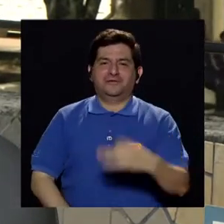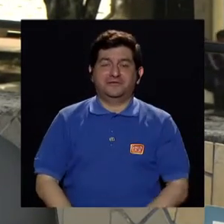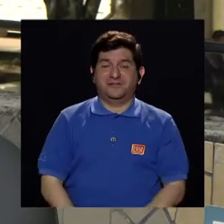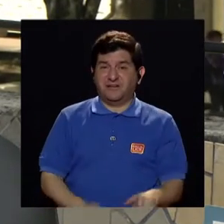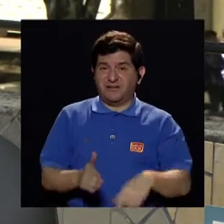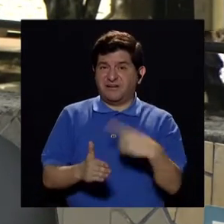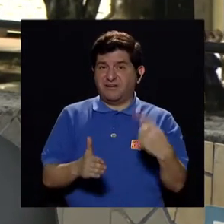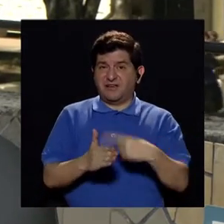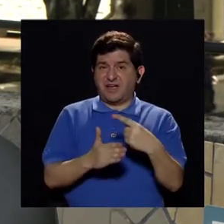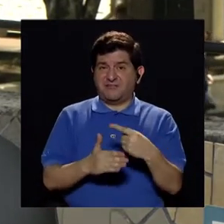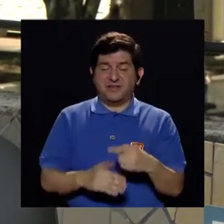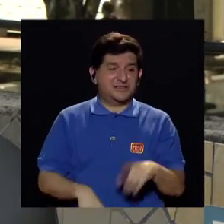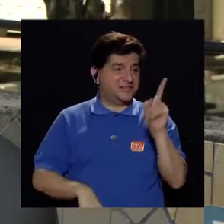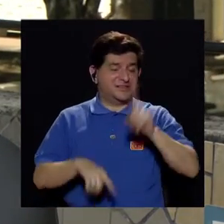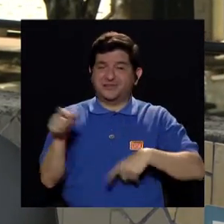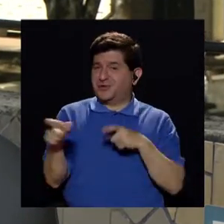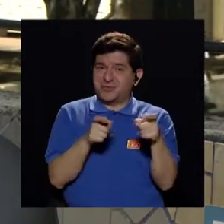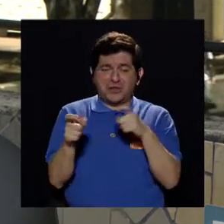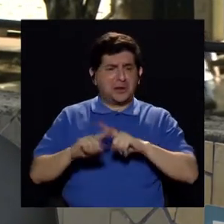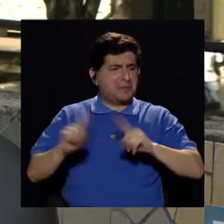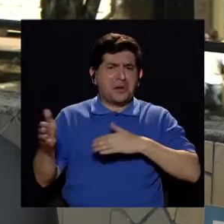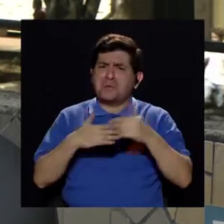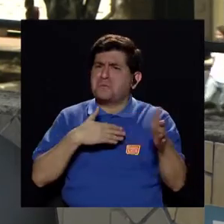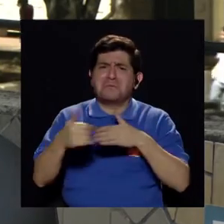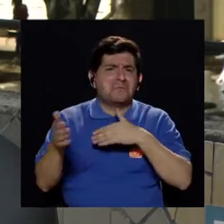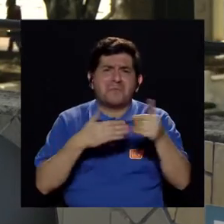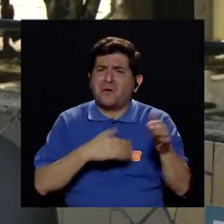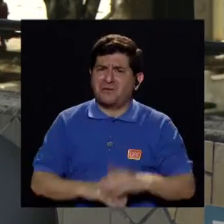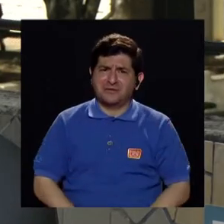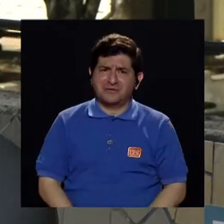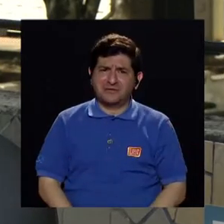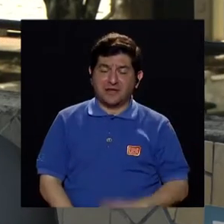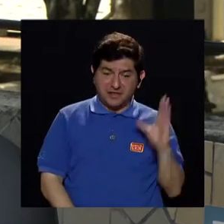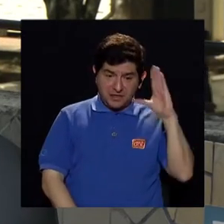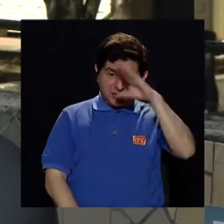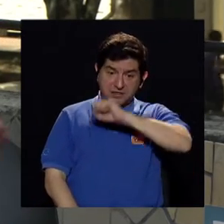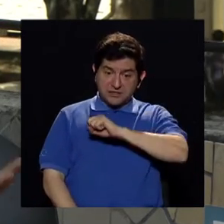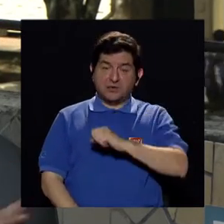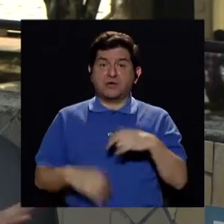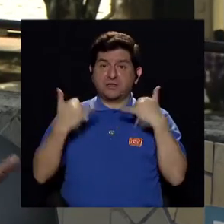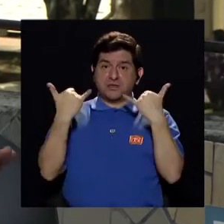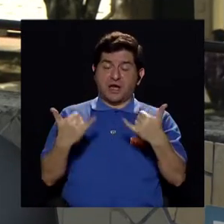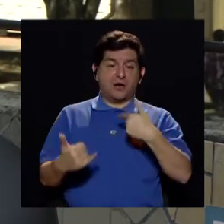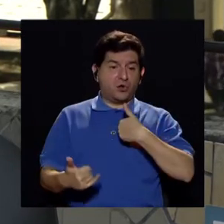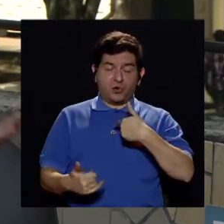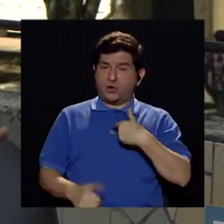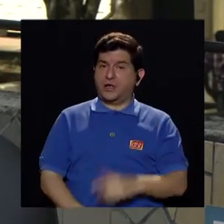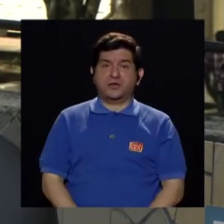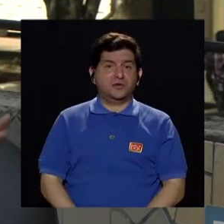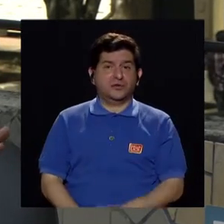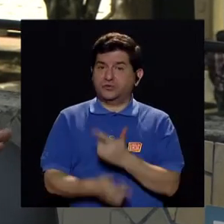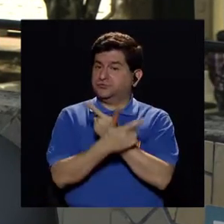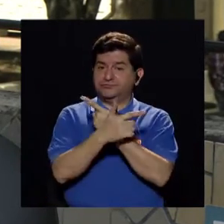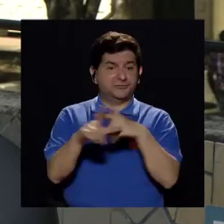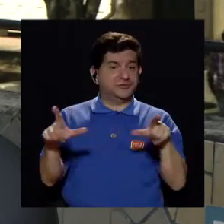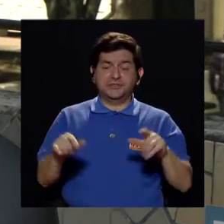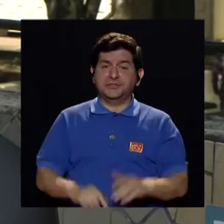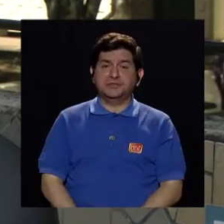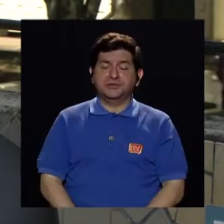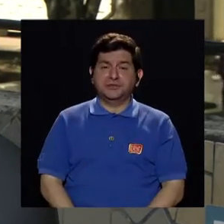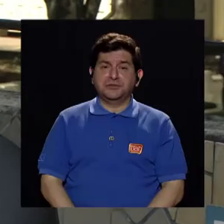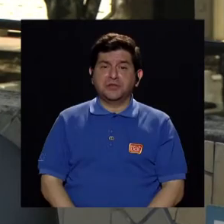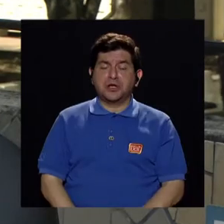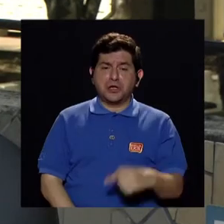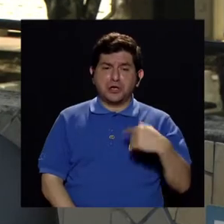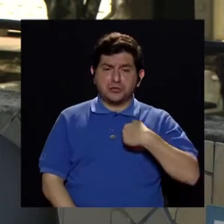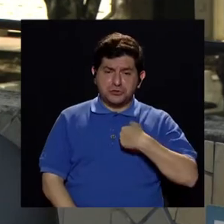a veces se nos va a ir de las manos, pero no importa. El tema es darse cuenta, mira, en este momento no estoy practicando mi libertad, me puedo